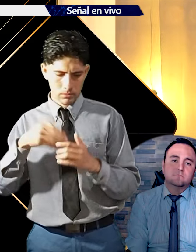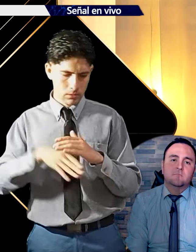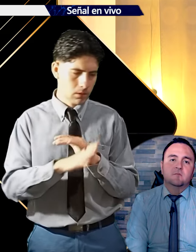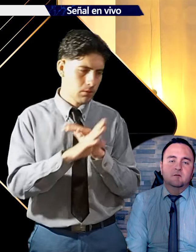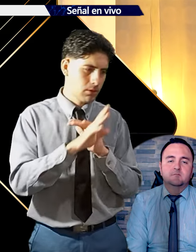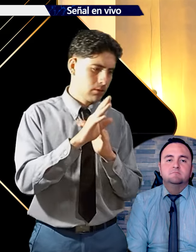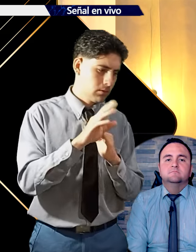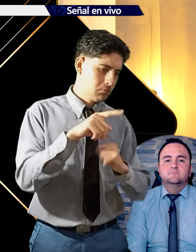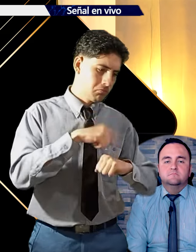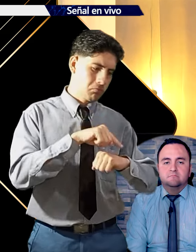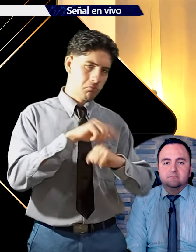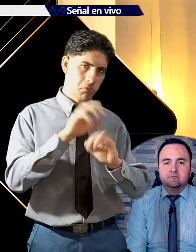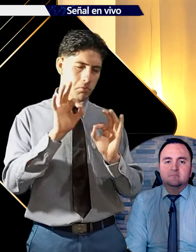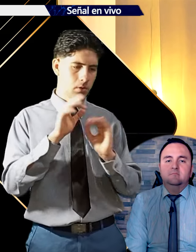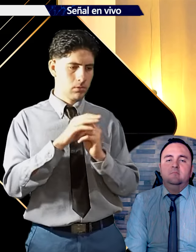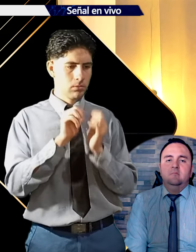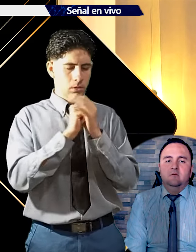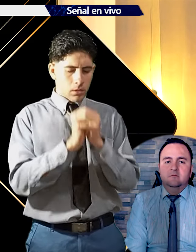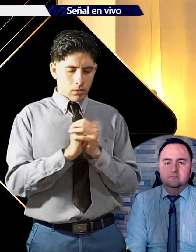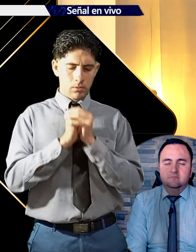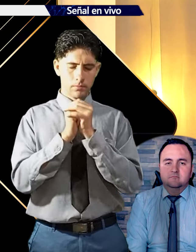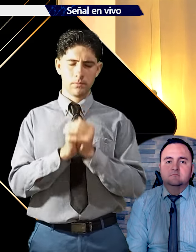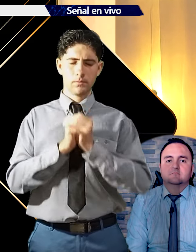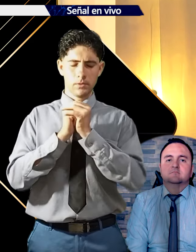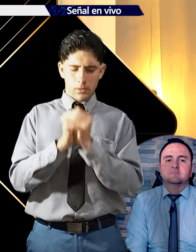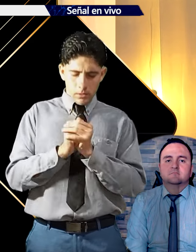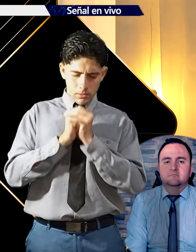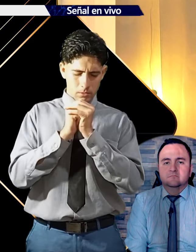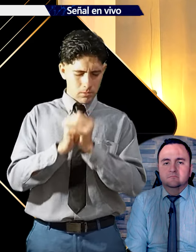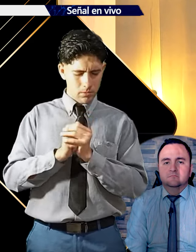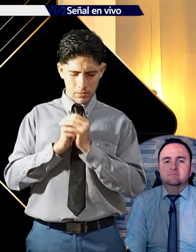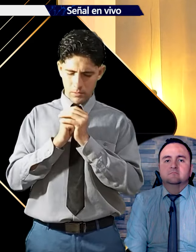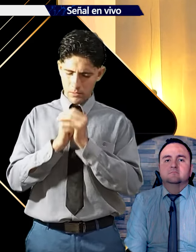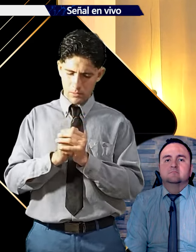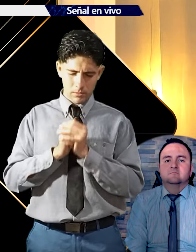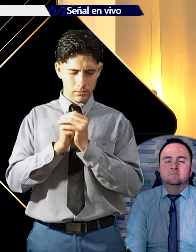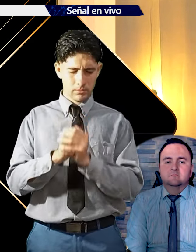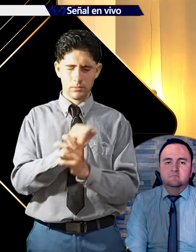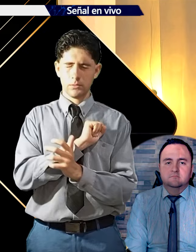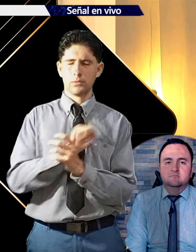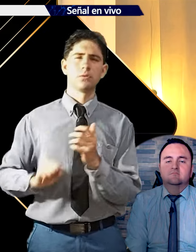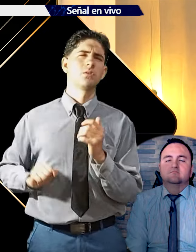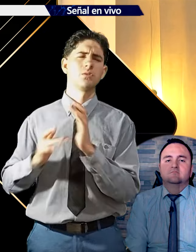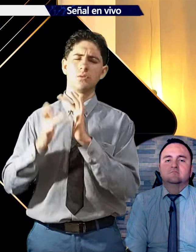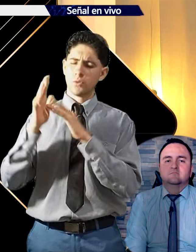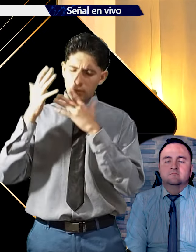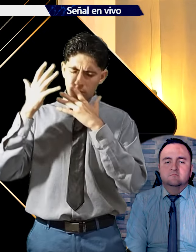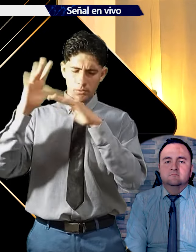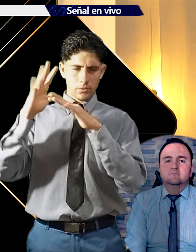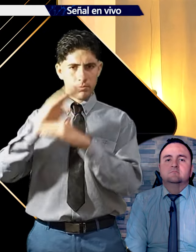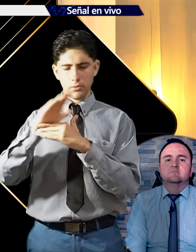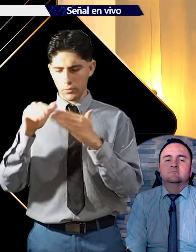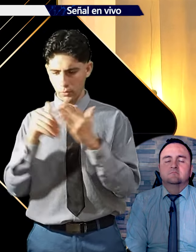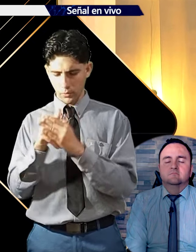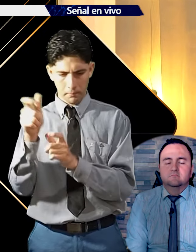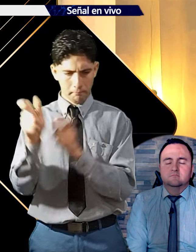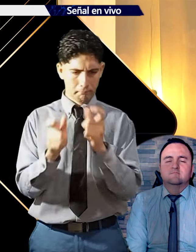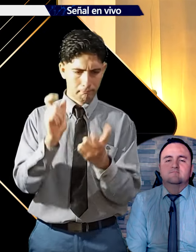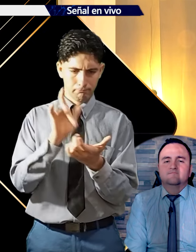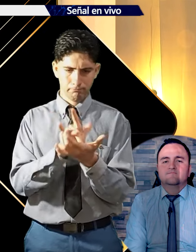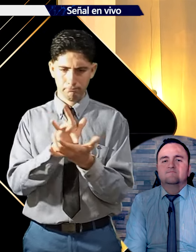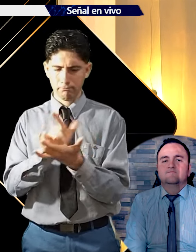culto. Señor, bendícenos, Señor, respalda el culto, Señor, dale la palabra al pastor, Señor. Y oraban por